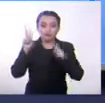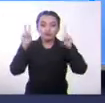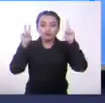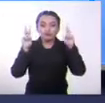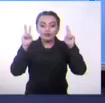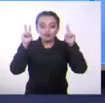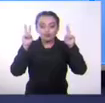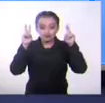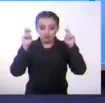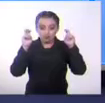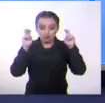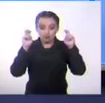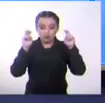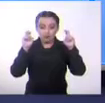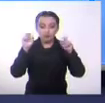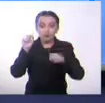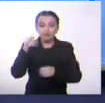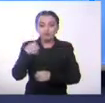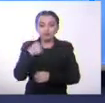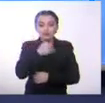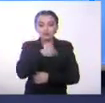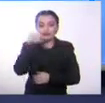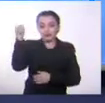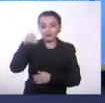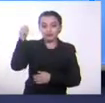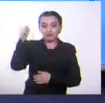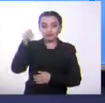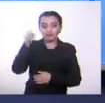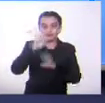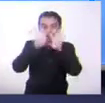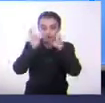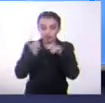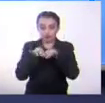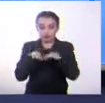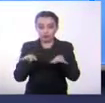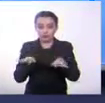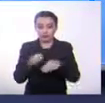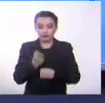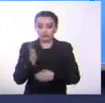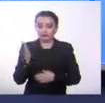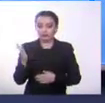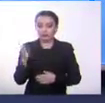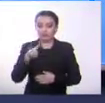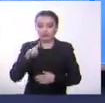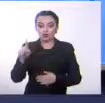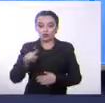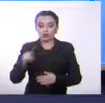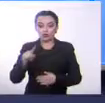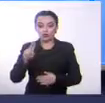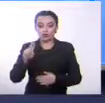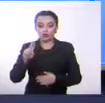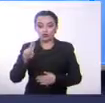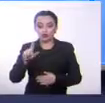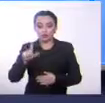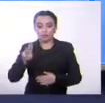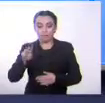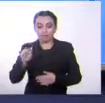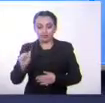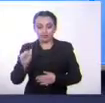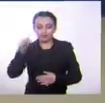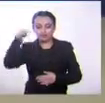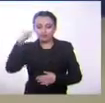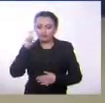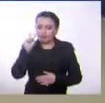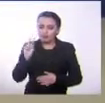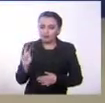en el sitio web del Ministerio de Educación. Ya está conmigo Zulma Leiva, pero hoy te veo, Zulma, concentrada. ¿Qué